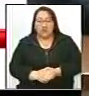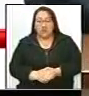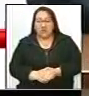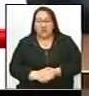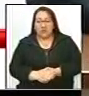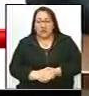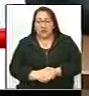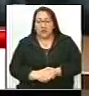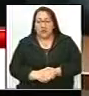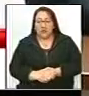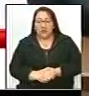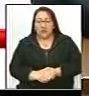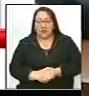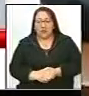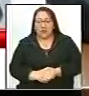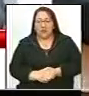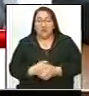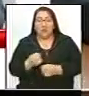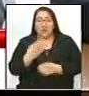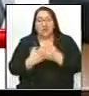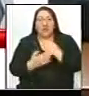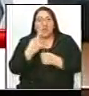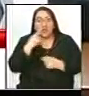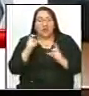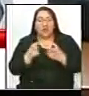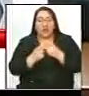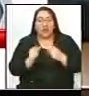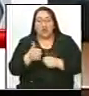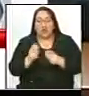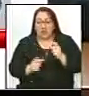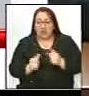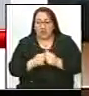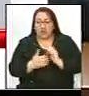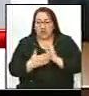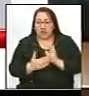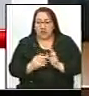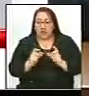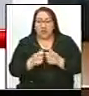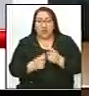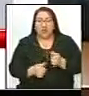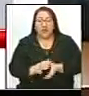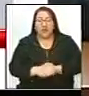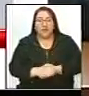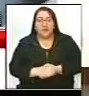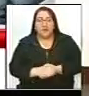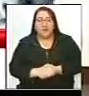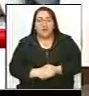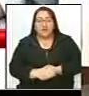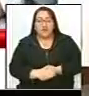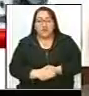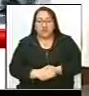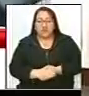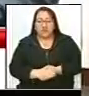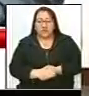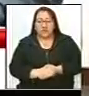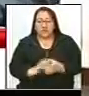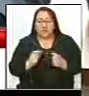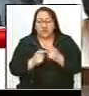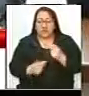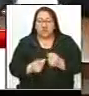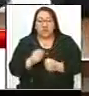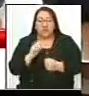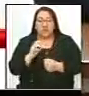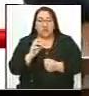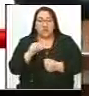Luya. Bueno, buenos días, señores congresistas y demás asistentes. Se encuentran presentes los señores congresistas Víctor Albrecht, el congresista